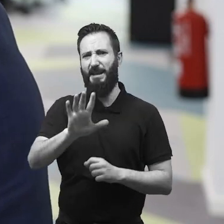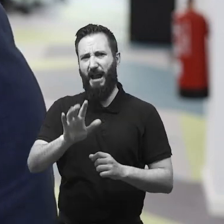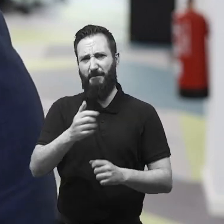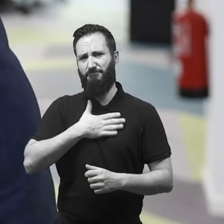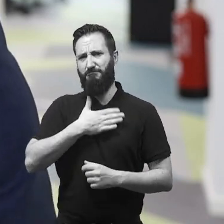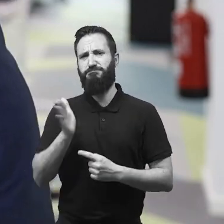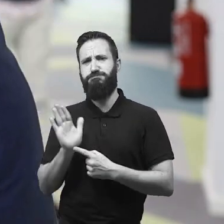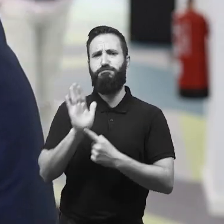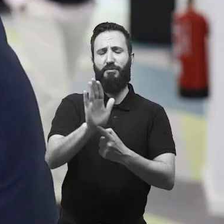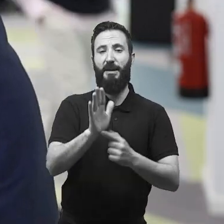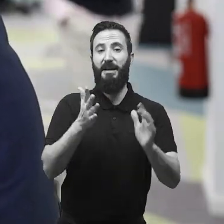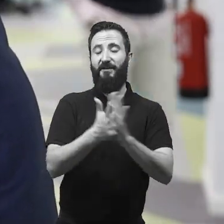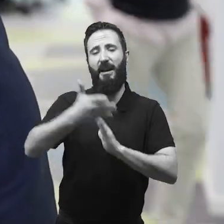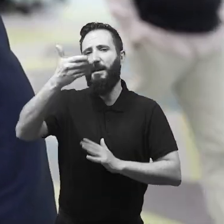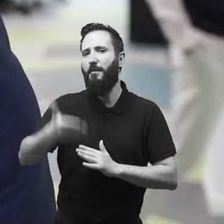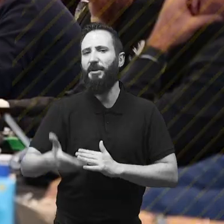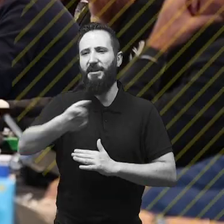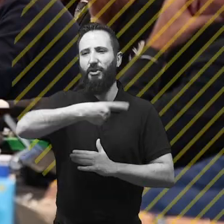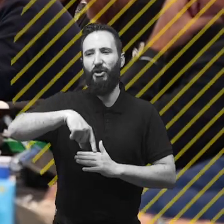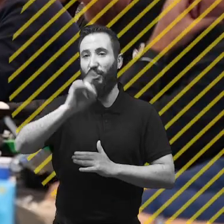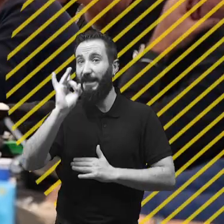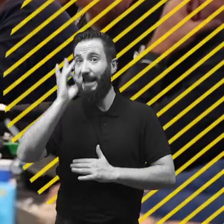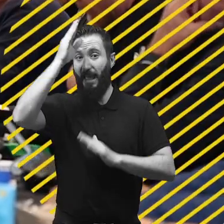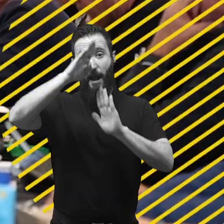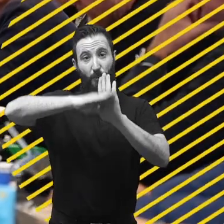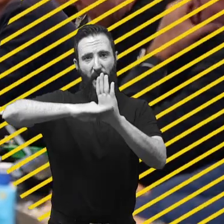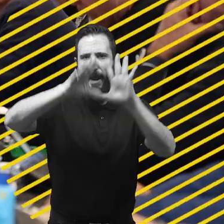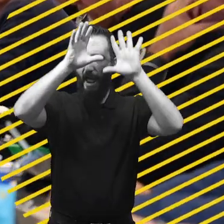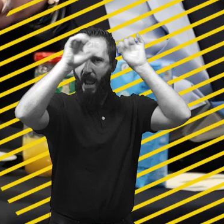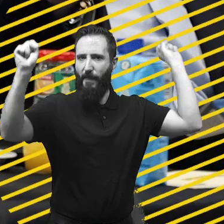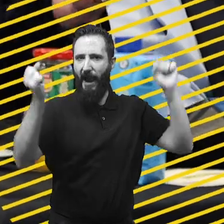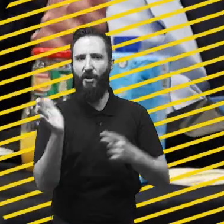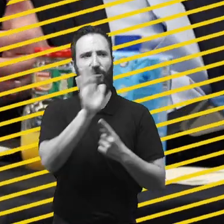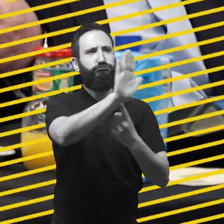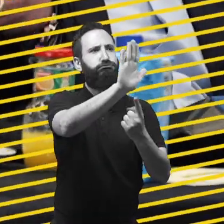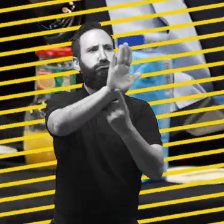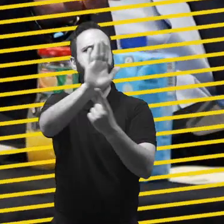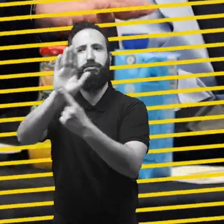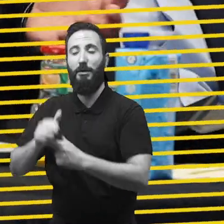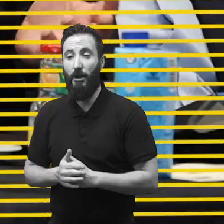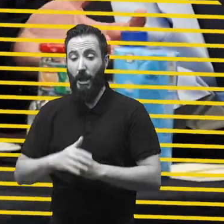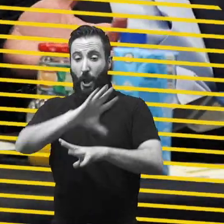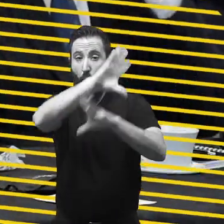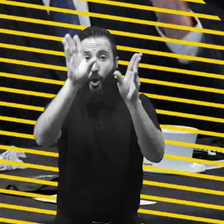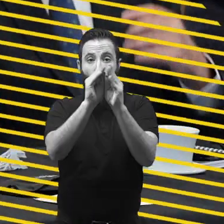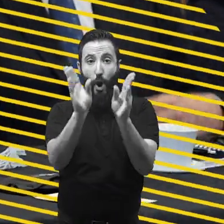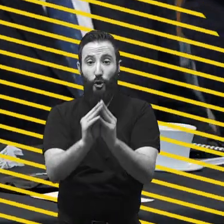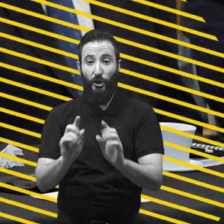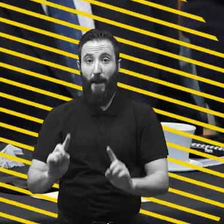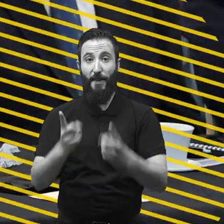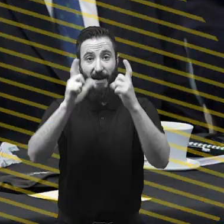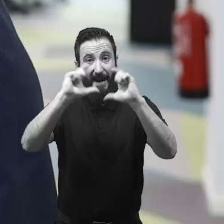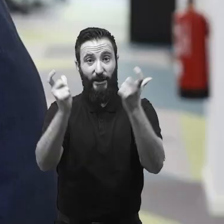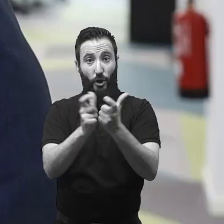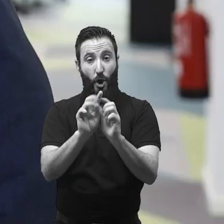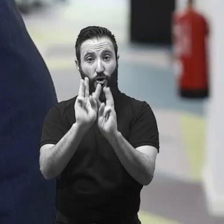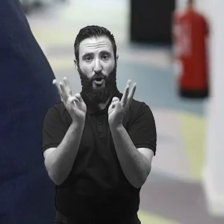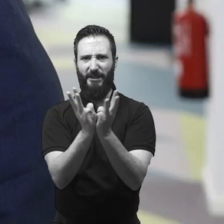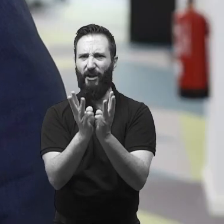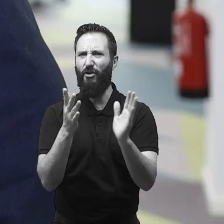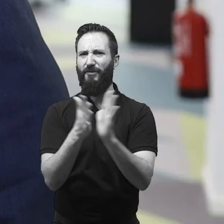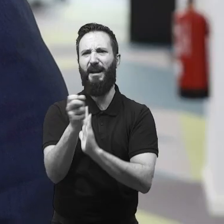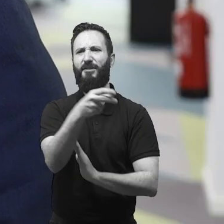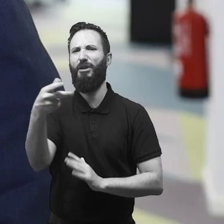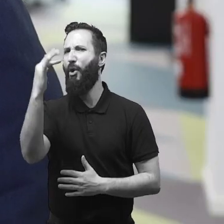embajadores de esta iniciativa. Las conclusiones de esta primera reunión del Consejo Consultivo son muy positivas. Es un momento